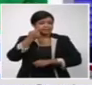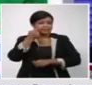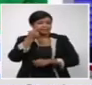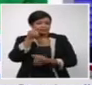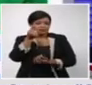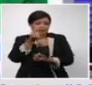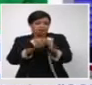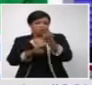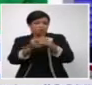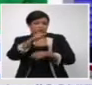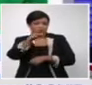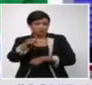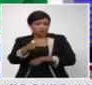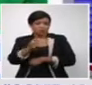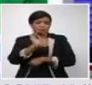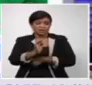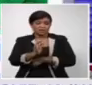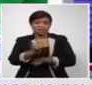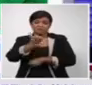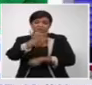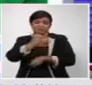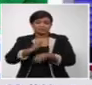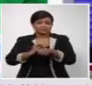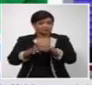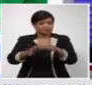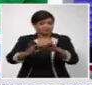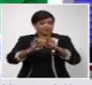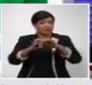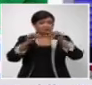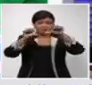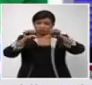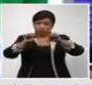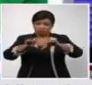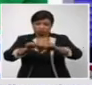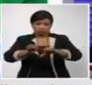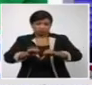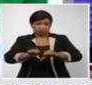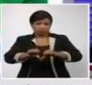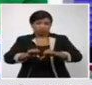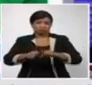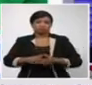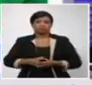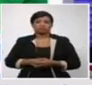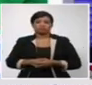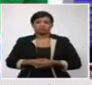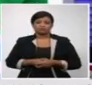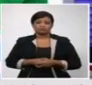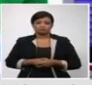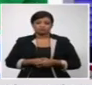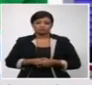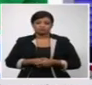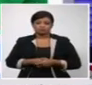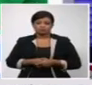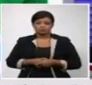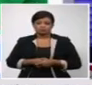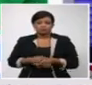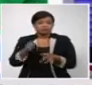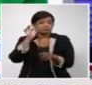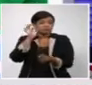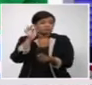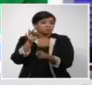que generalmente tienen una evolución con algunas complicaciones. Comenzó